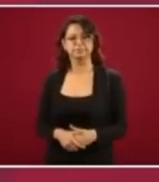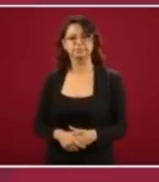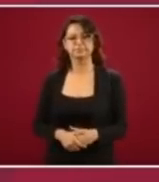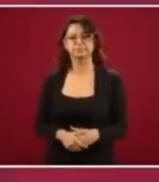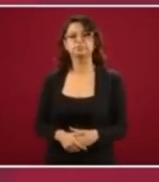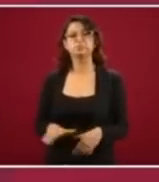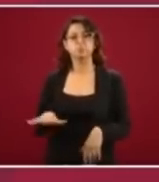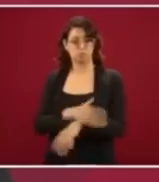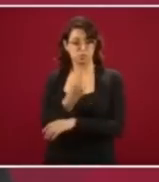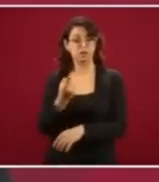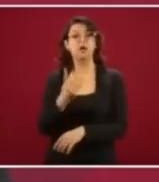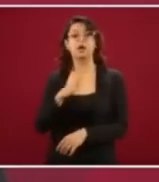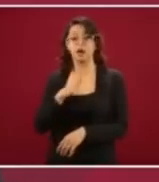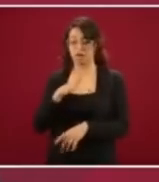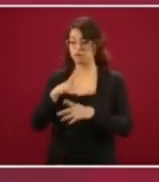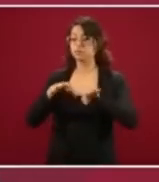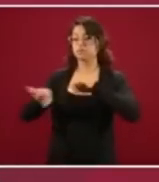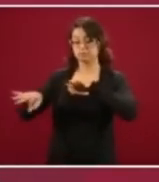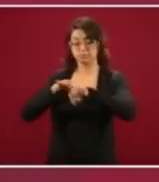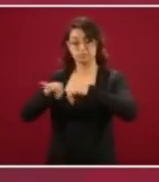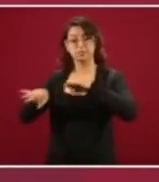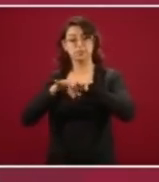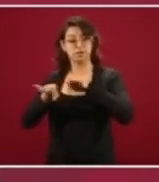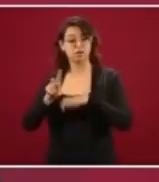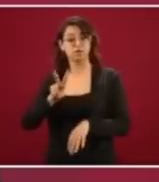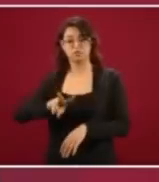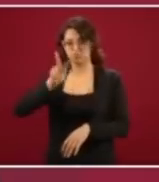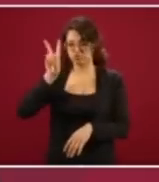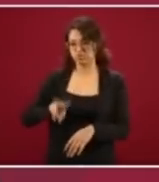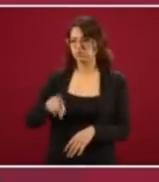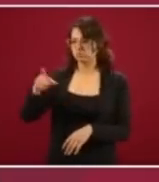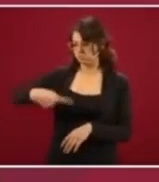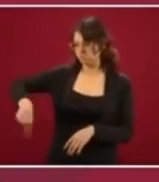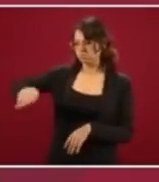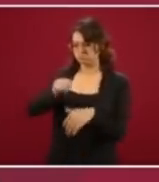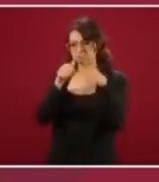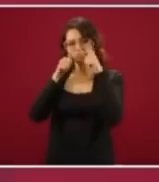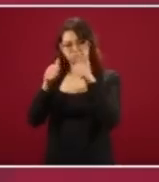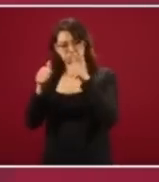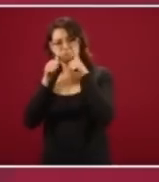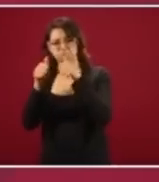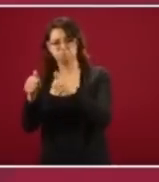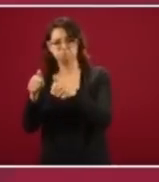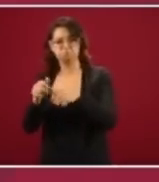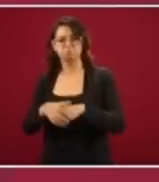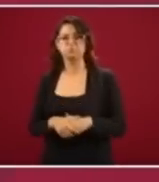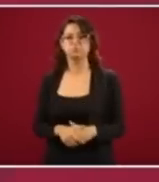Están trabajando sobre este asunto